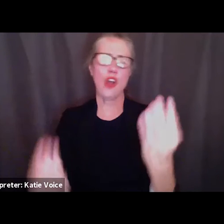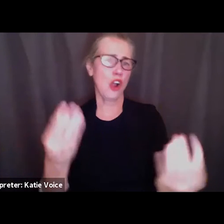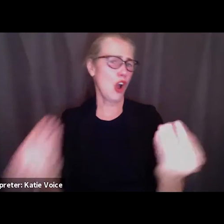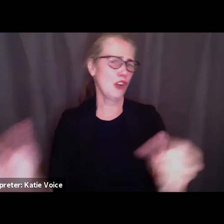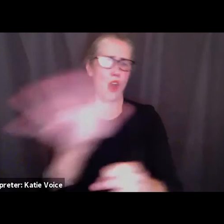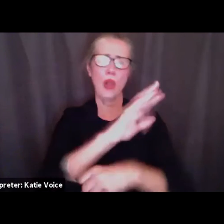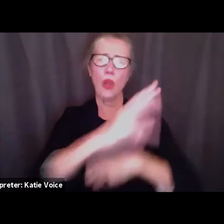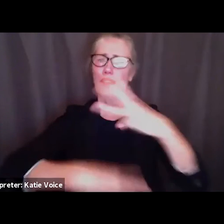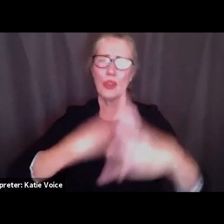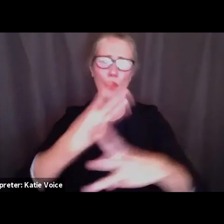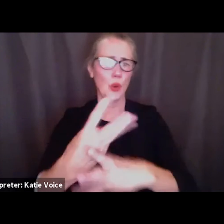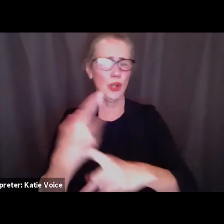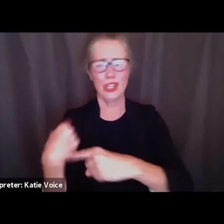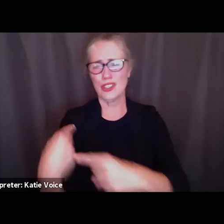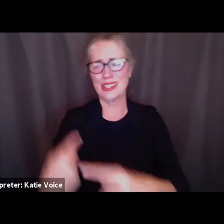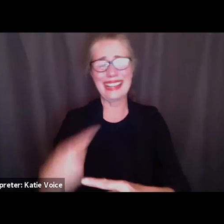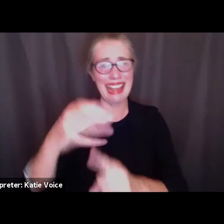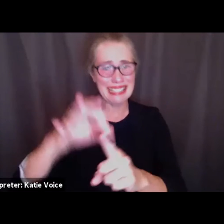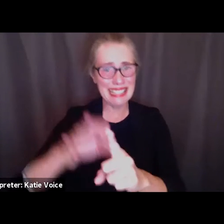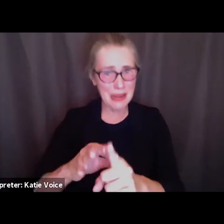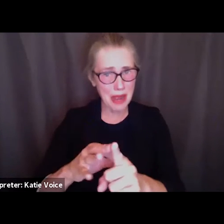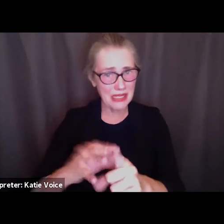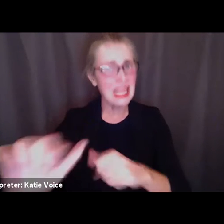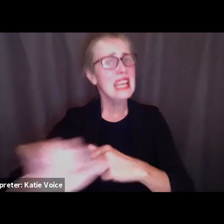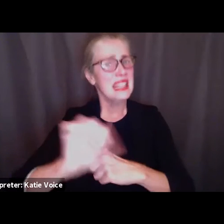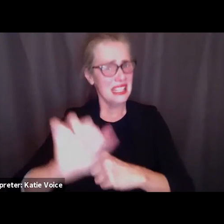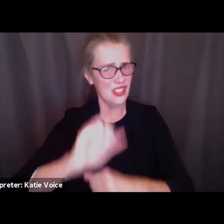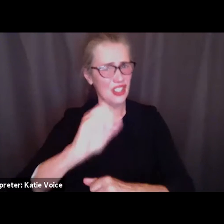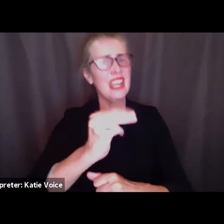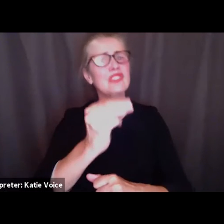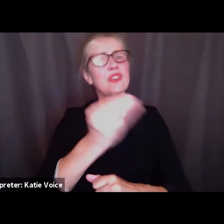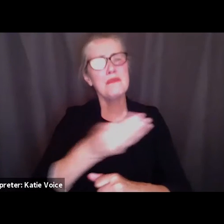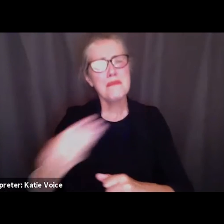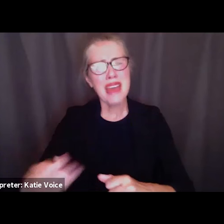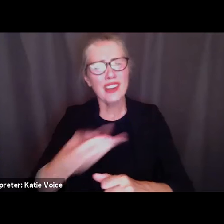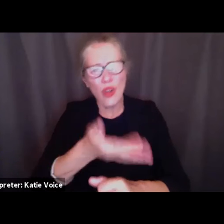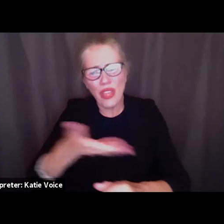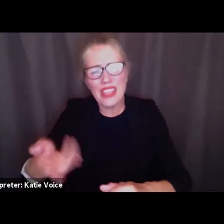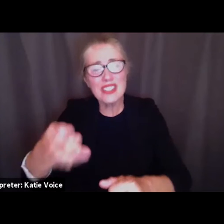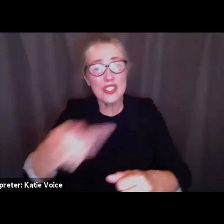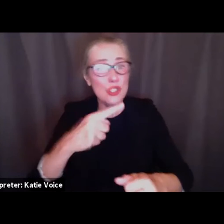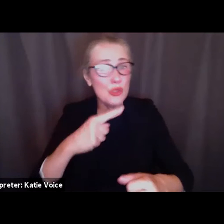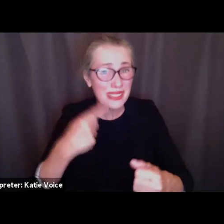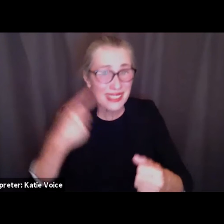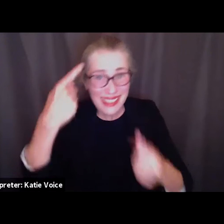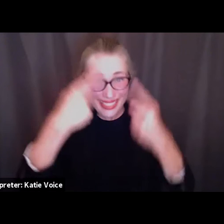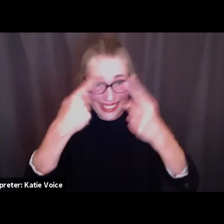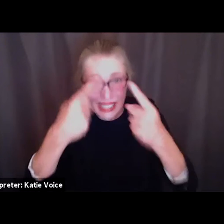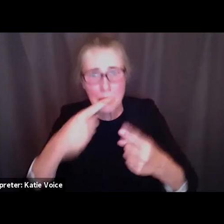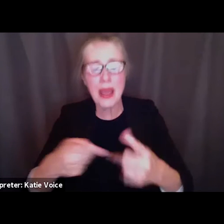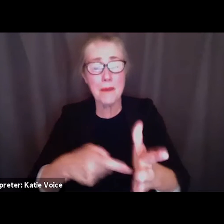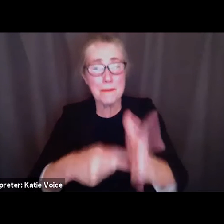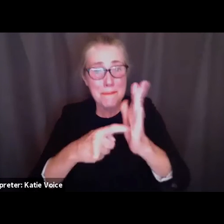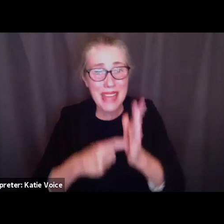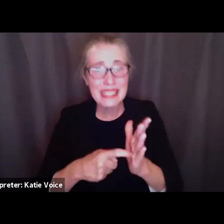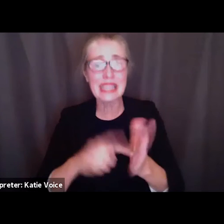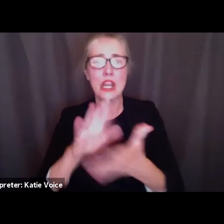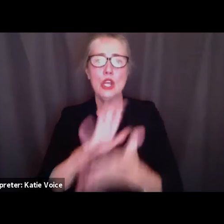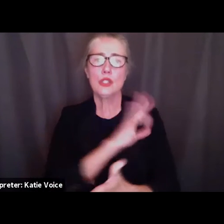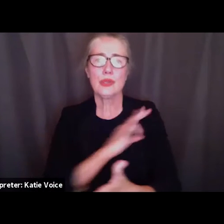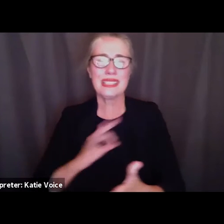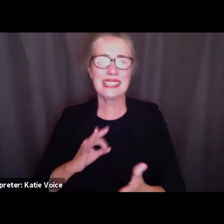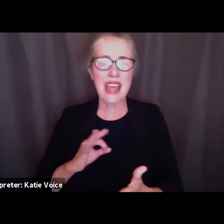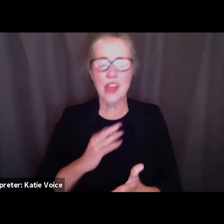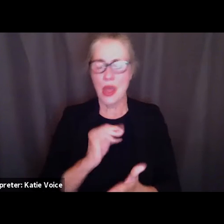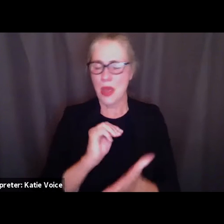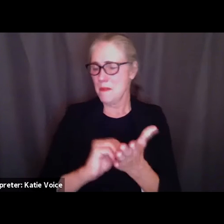los últimos 9 meses por esa vacunación. Esos son los productos peligrosos de los que ustedes estaban hablando y que querían